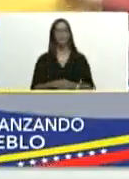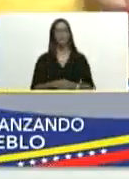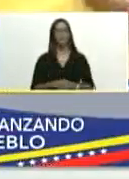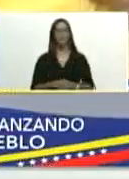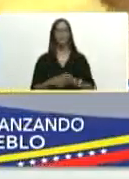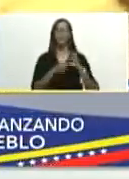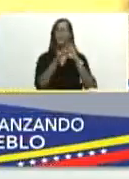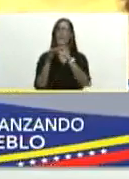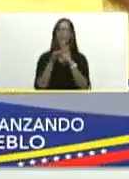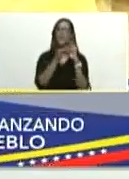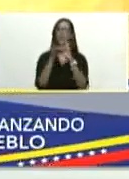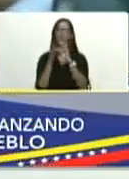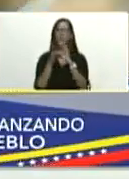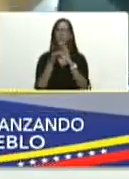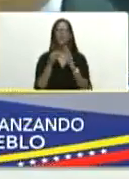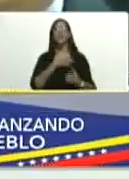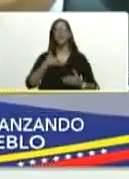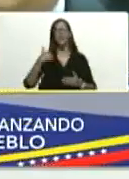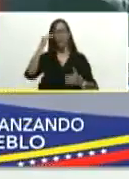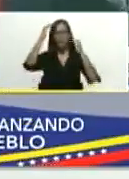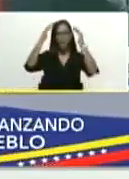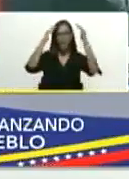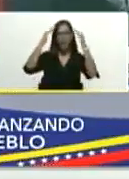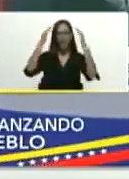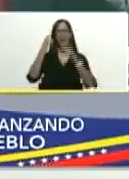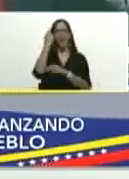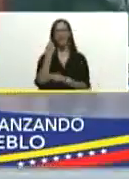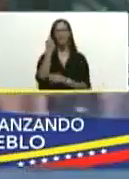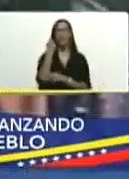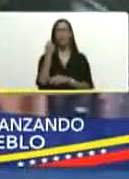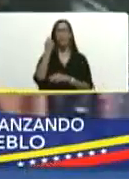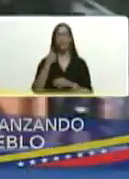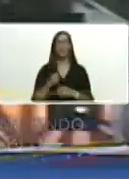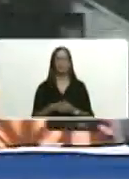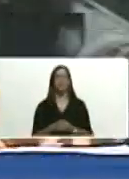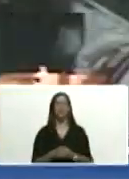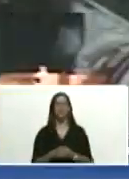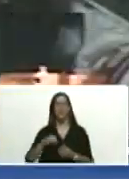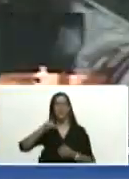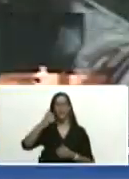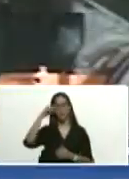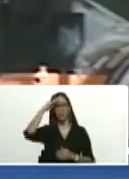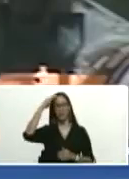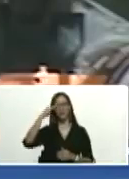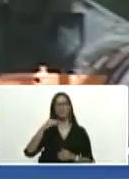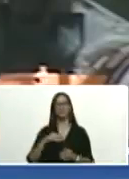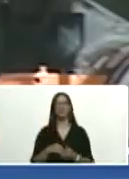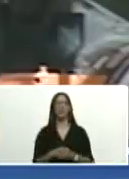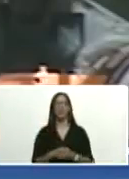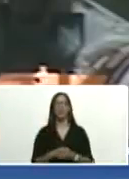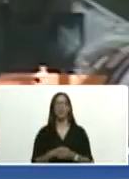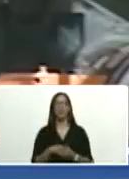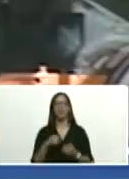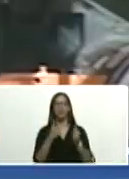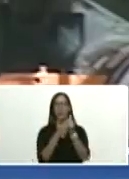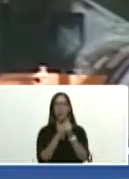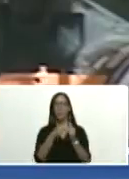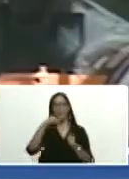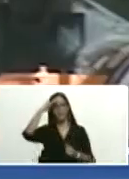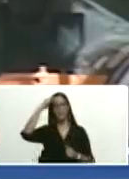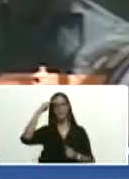Unido quiero saludar al diputado y mayor general del ejército ex comandante del